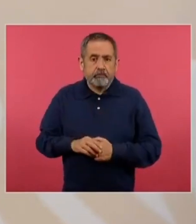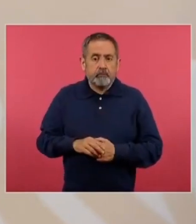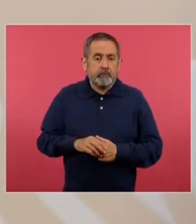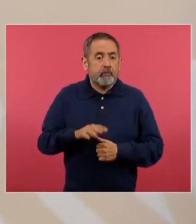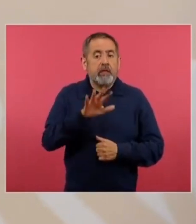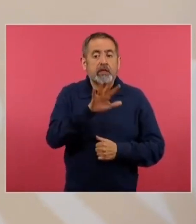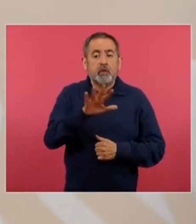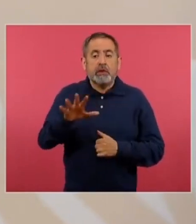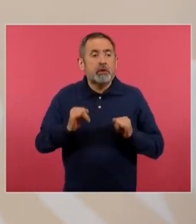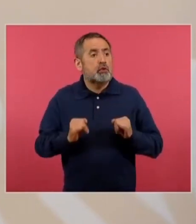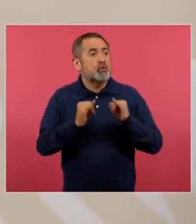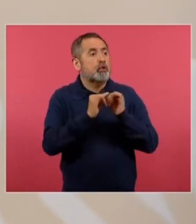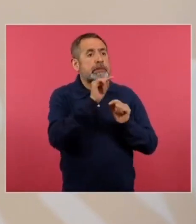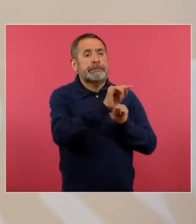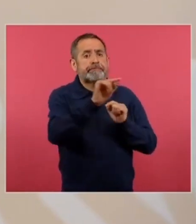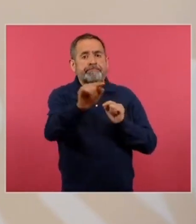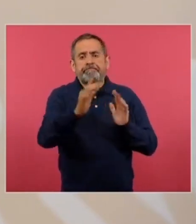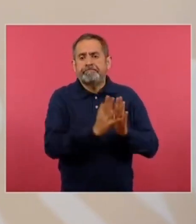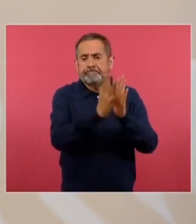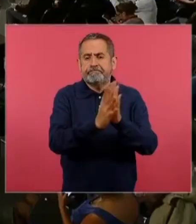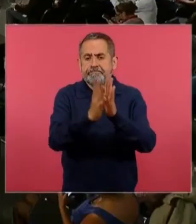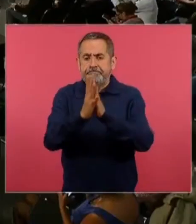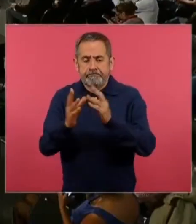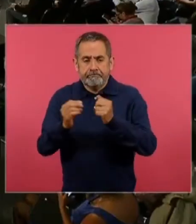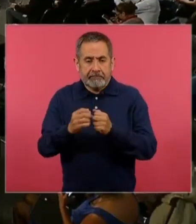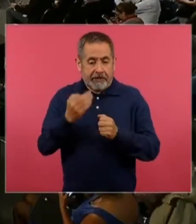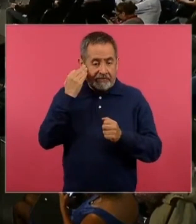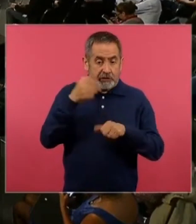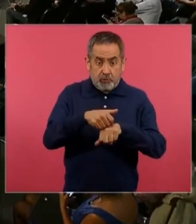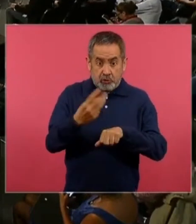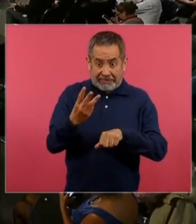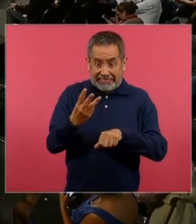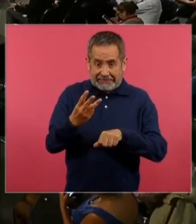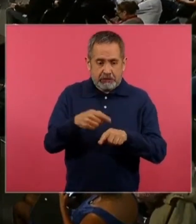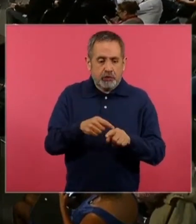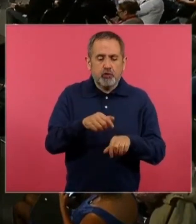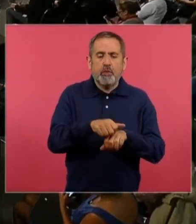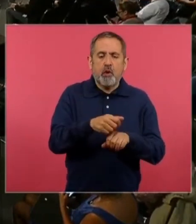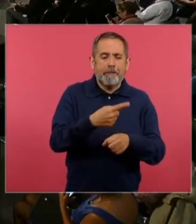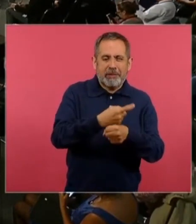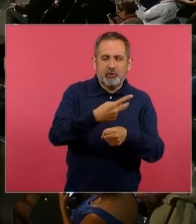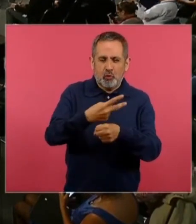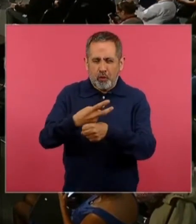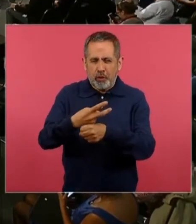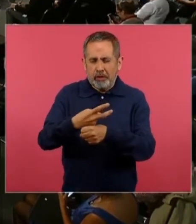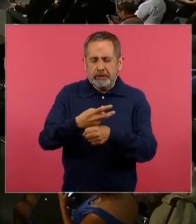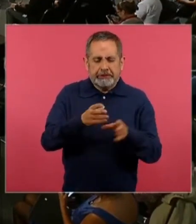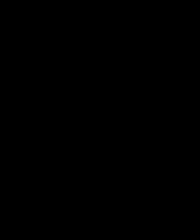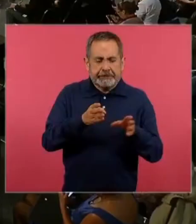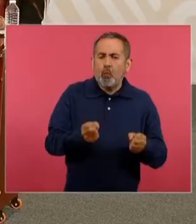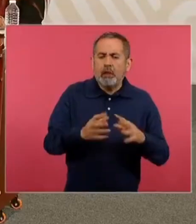55 dependencias participaron. De la fase 3, que estamos hablando de primero y segundo de primaria, fueron